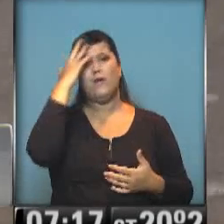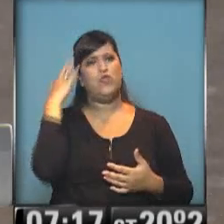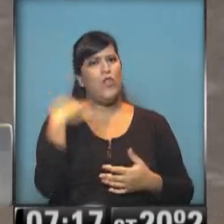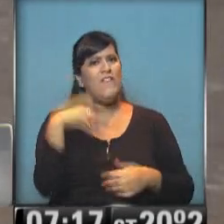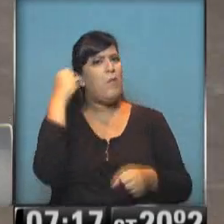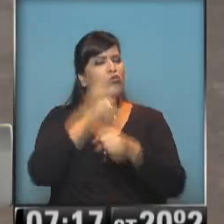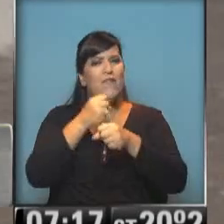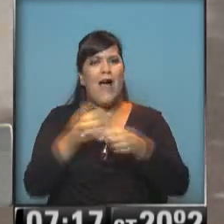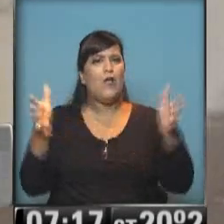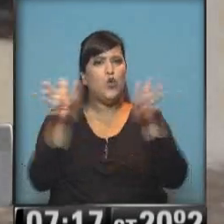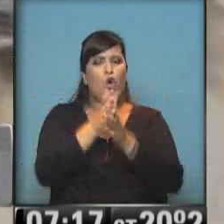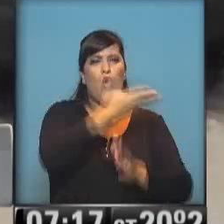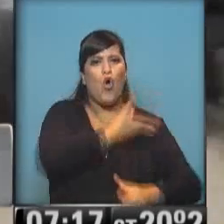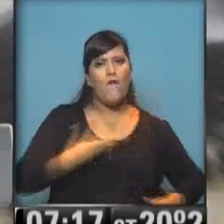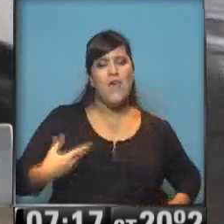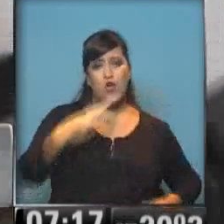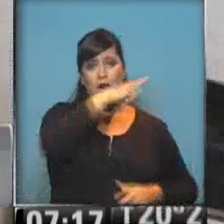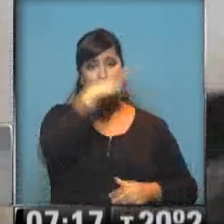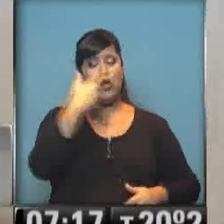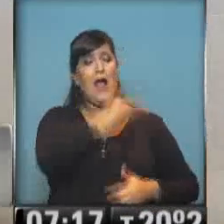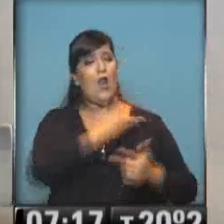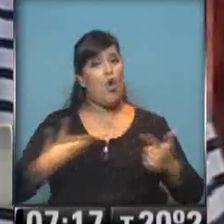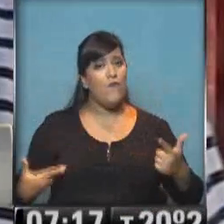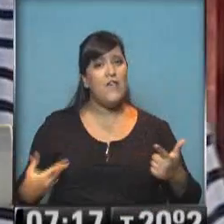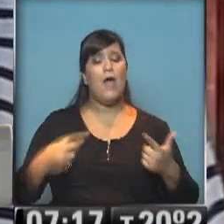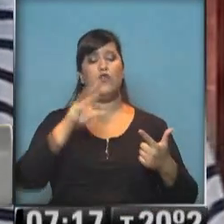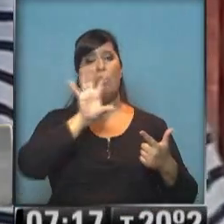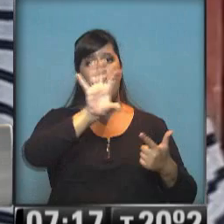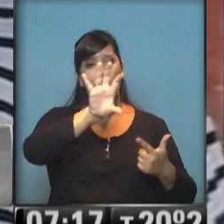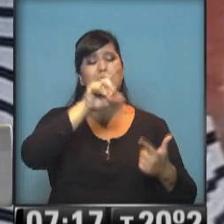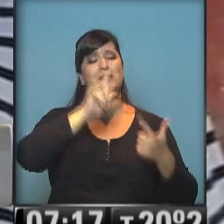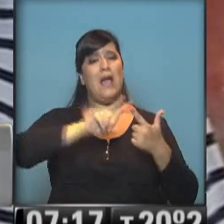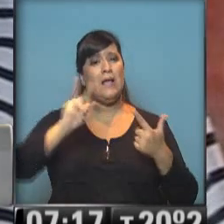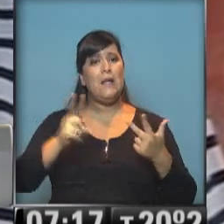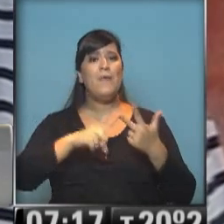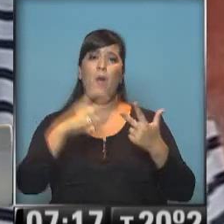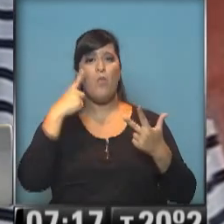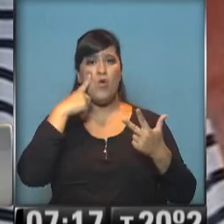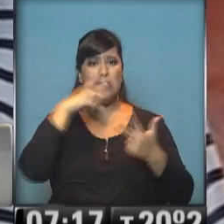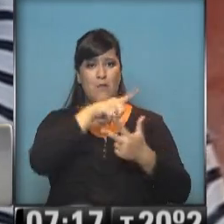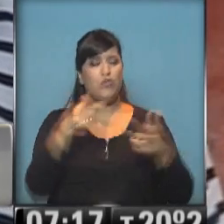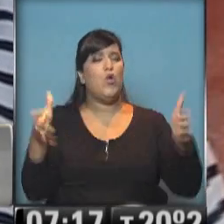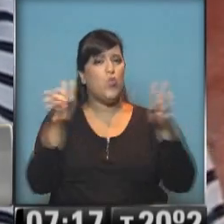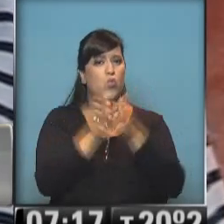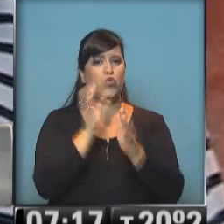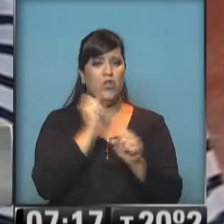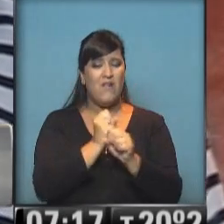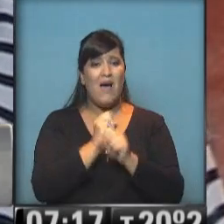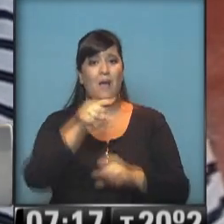trabajando juntos, gobierno nacional, gobierno provincial y gobierno municipal. Nosotros dentro de lo que es la ciudad está totalmente,